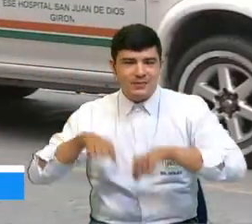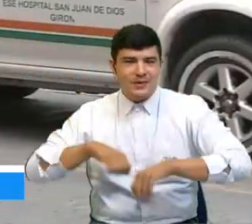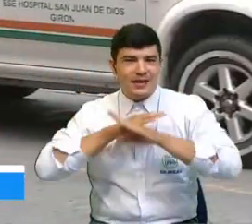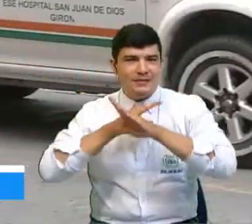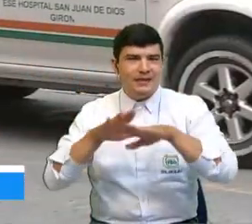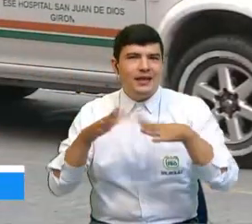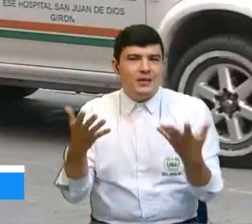un estilo de vida saludable